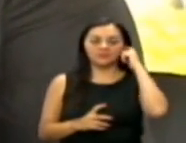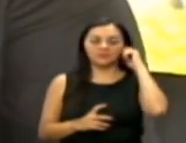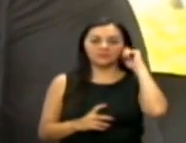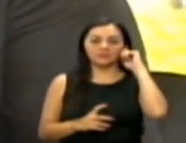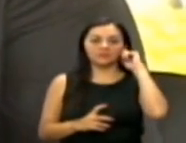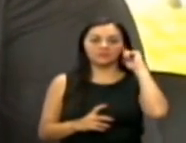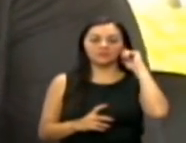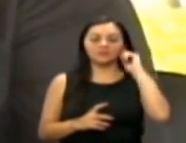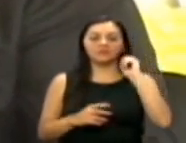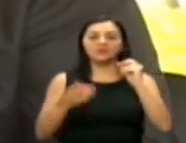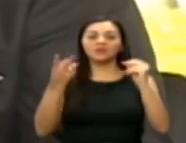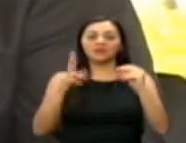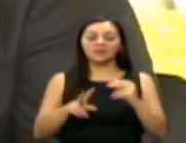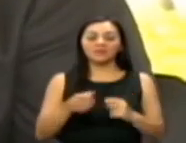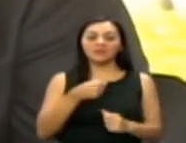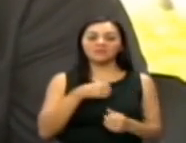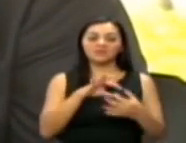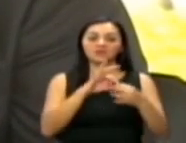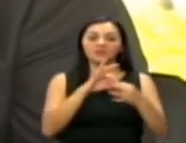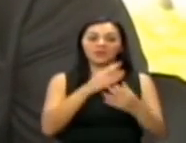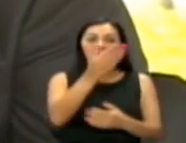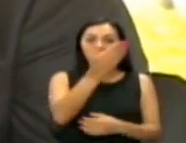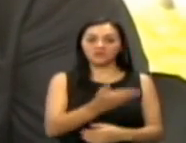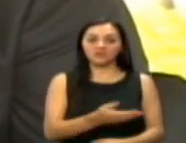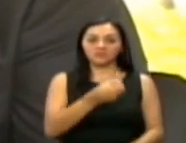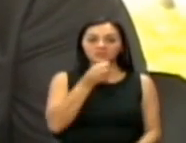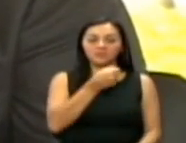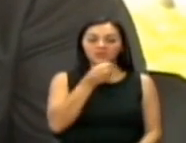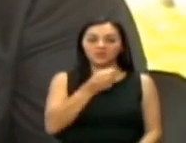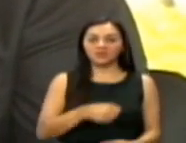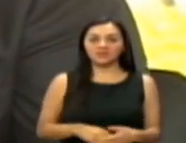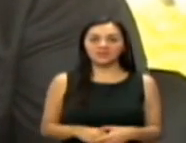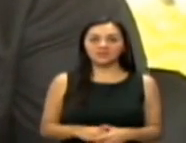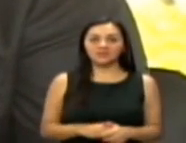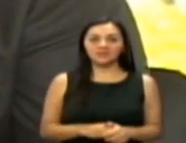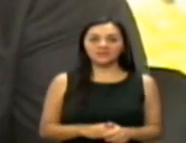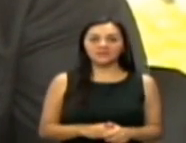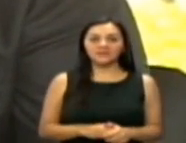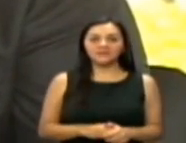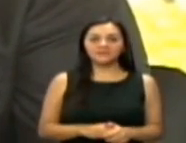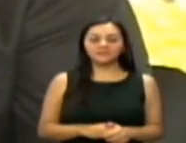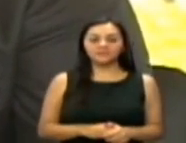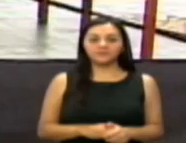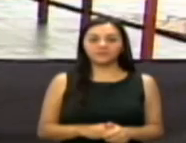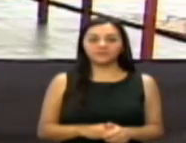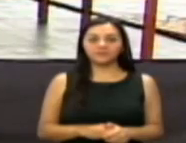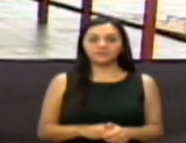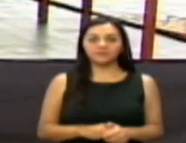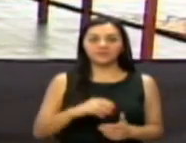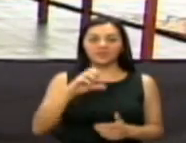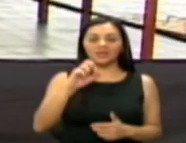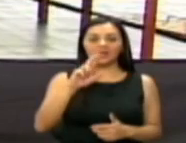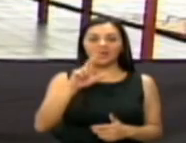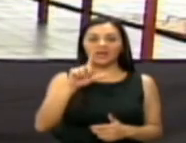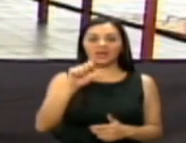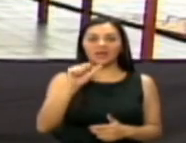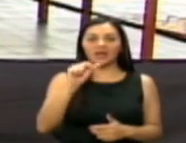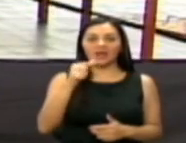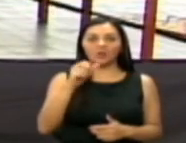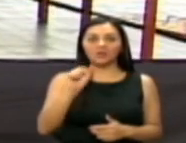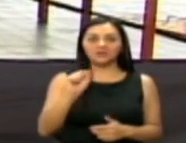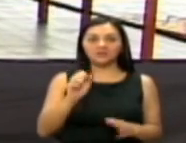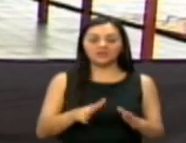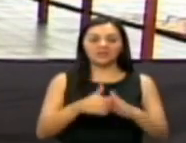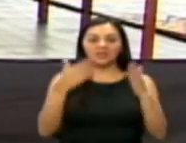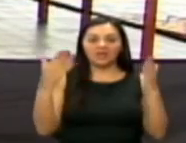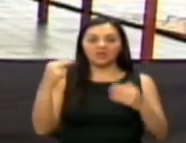quienes estaremos precisamente durante esta mañana en este diálogo con el primer mandatario. Nos acompaña Carla Aguas, periodista de Diario del Norte